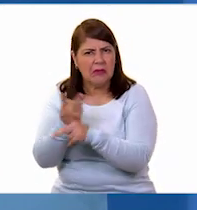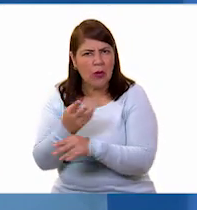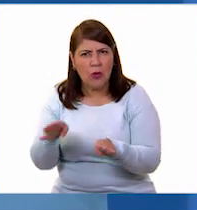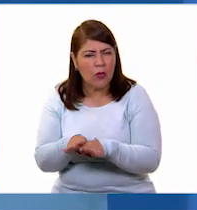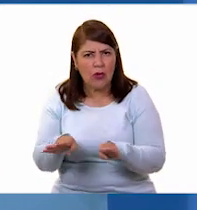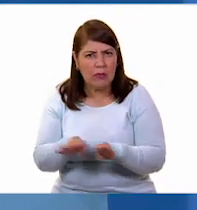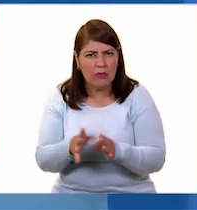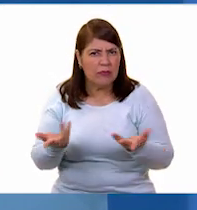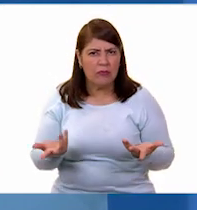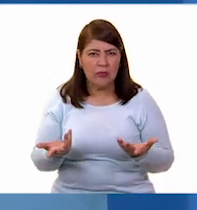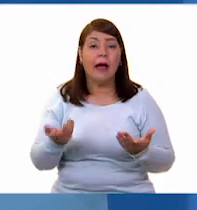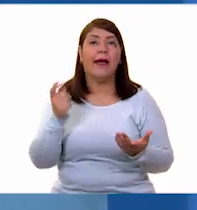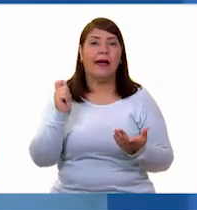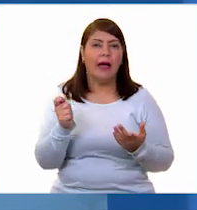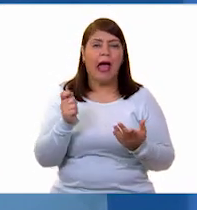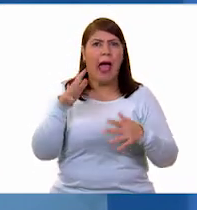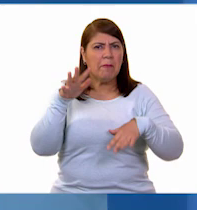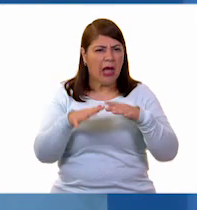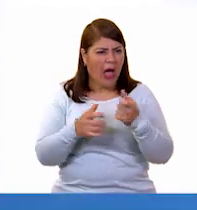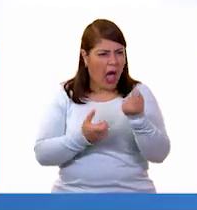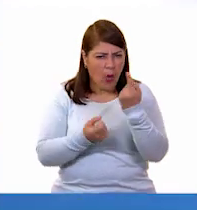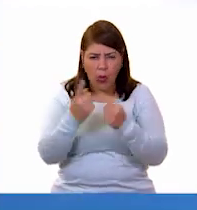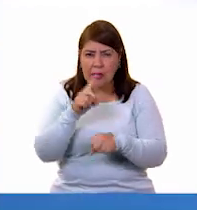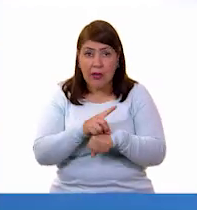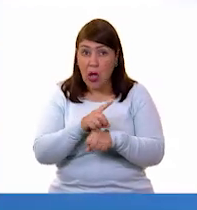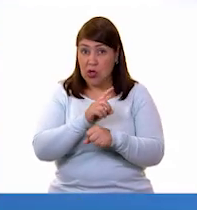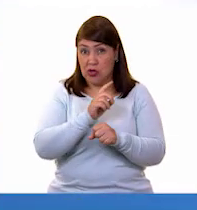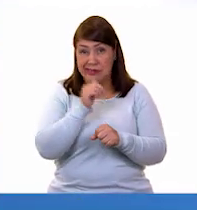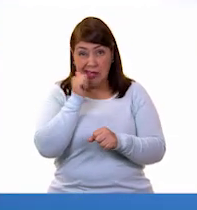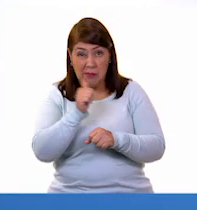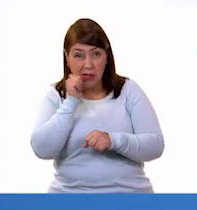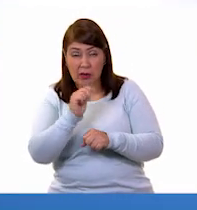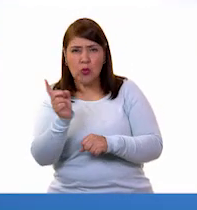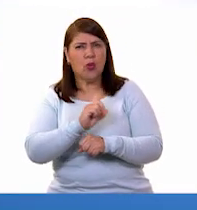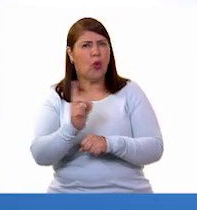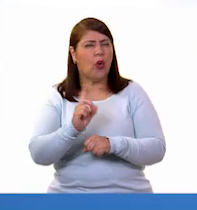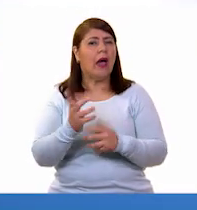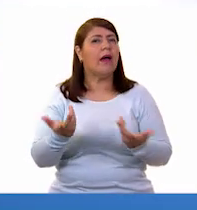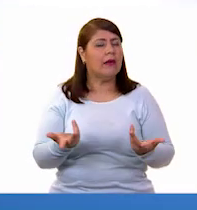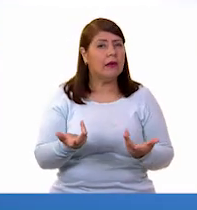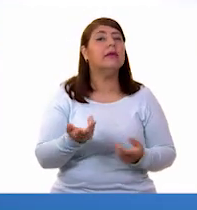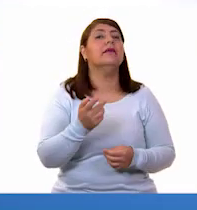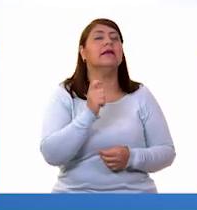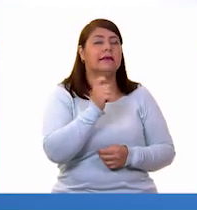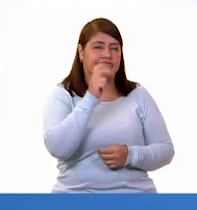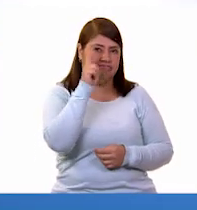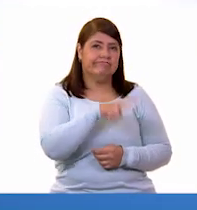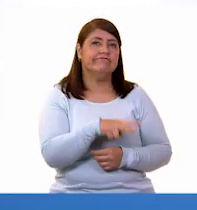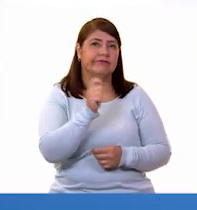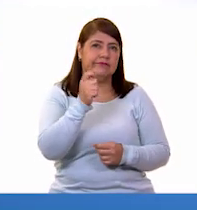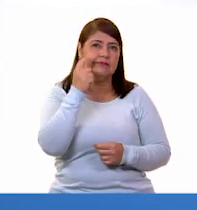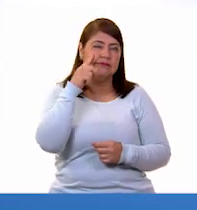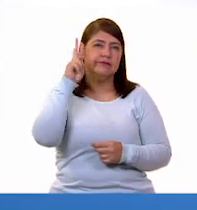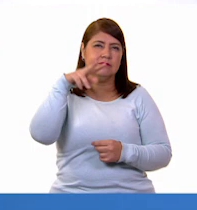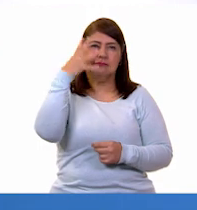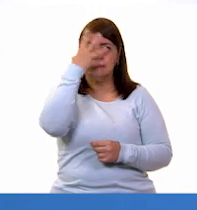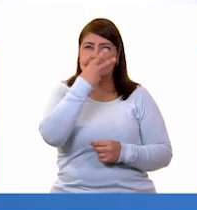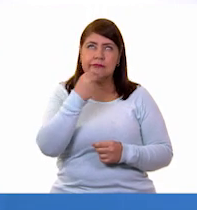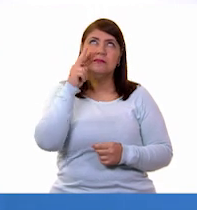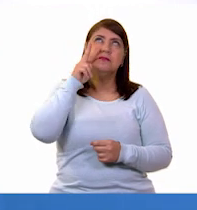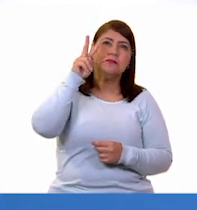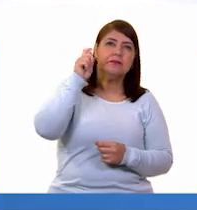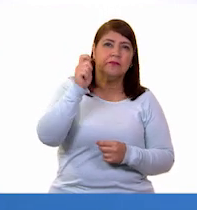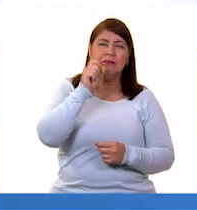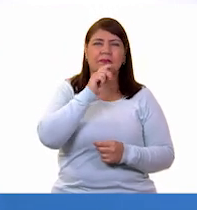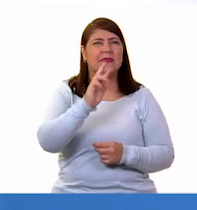solo pasa en ciertos días? Es verdad, es un espectáculo maravilloso, maestro. Y recuérdanos más acerca